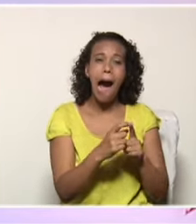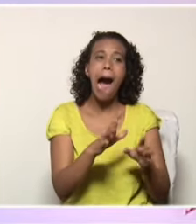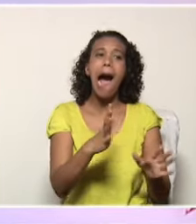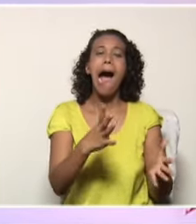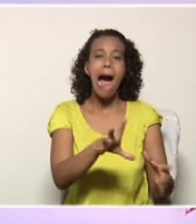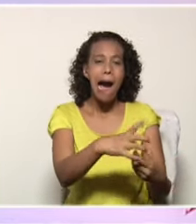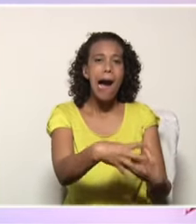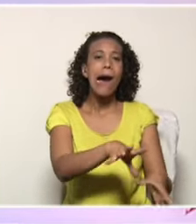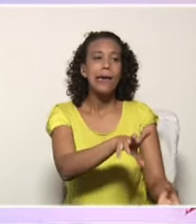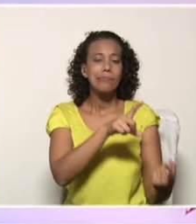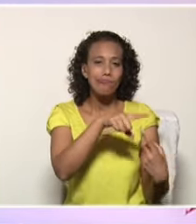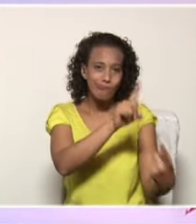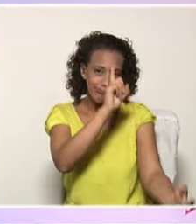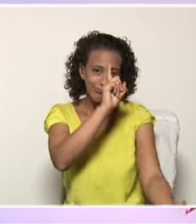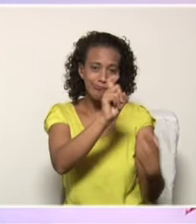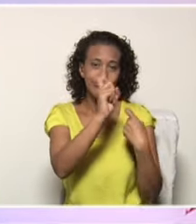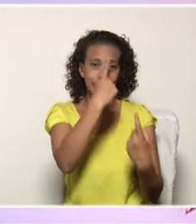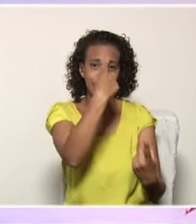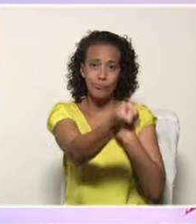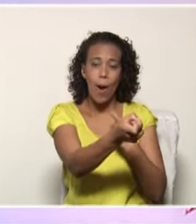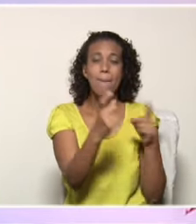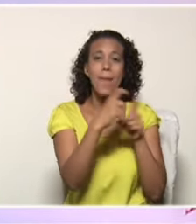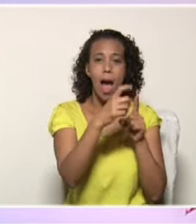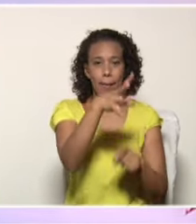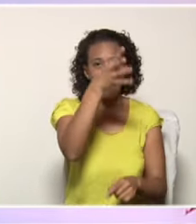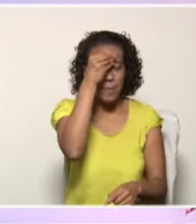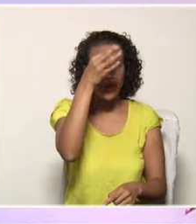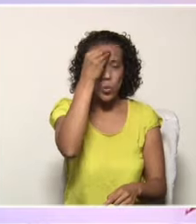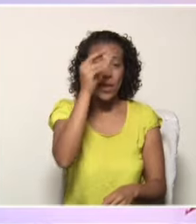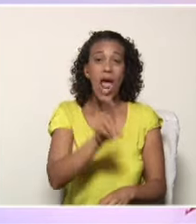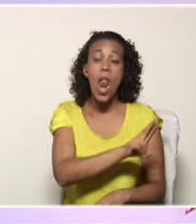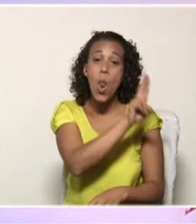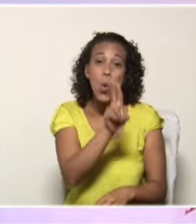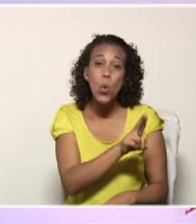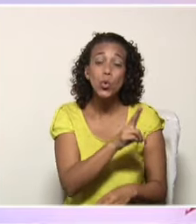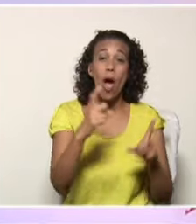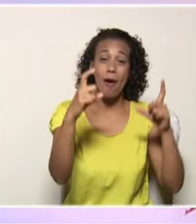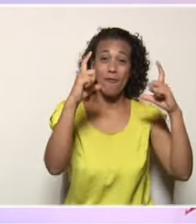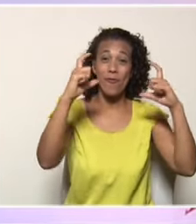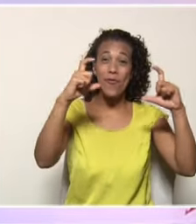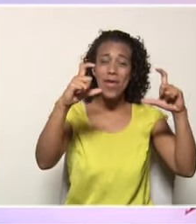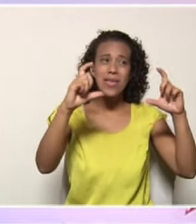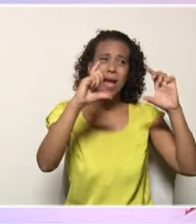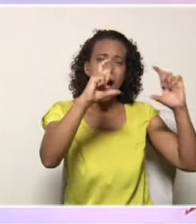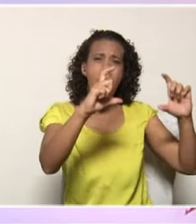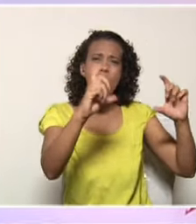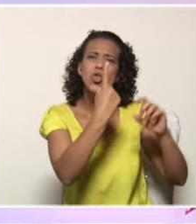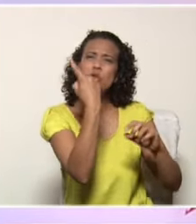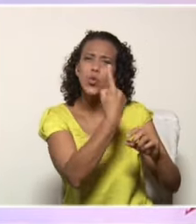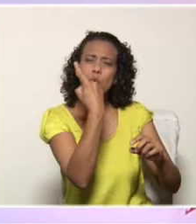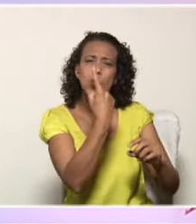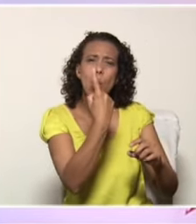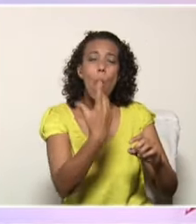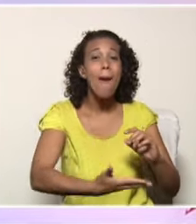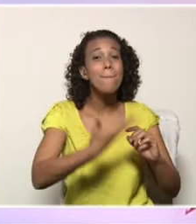apropiarse de una forma efectiva de él. Se recomienda también el uso de fichas en donde coloquemos solo los